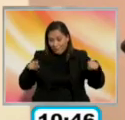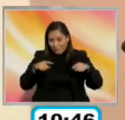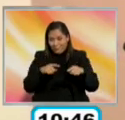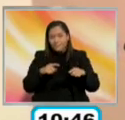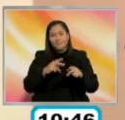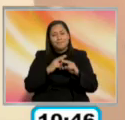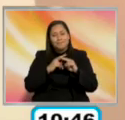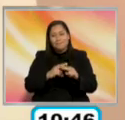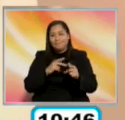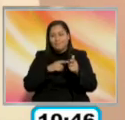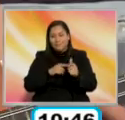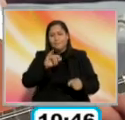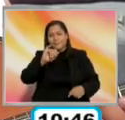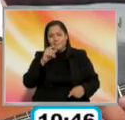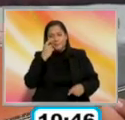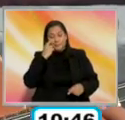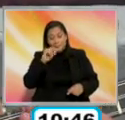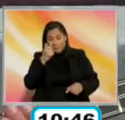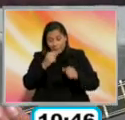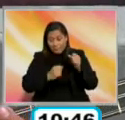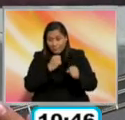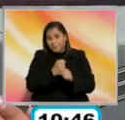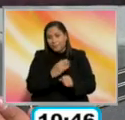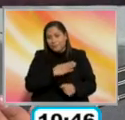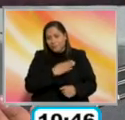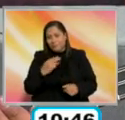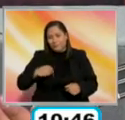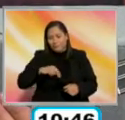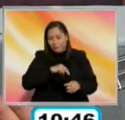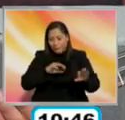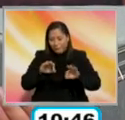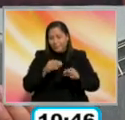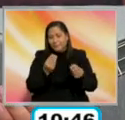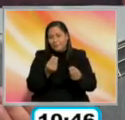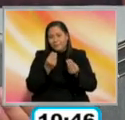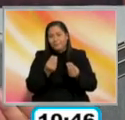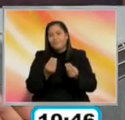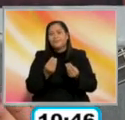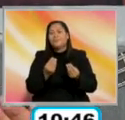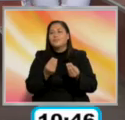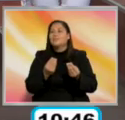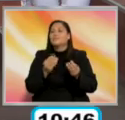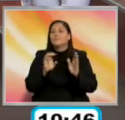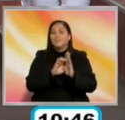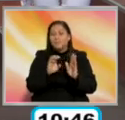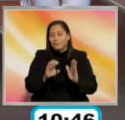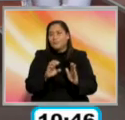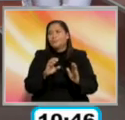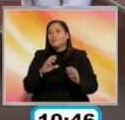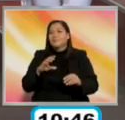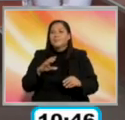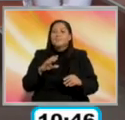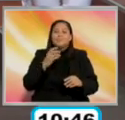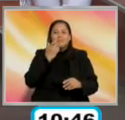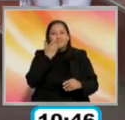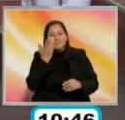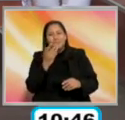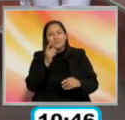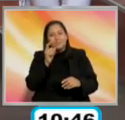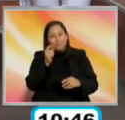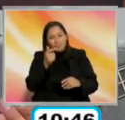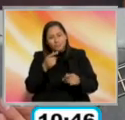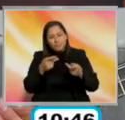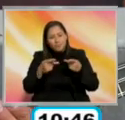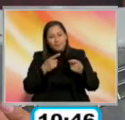tienen como trayectoria. Así es, 11 años en la que, bueno, hemos trabajado mucho en cuestión de tratar de hacer algo un poquito